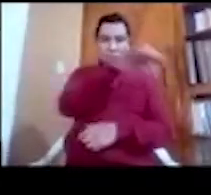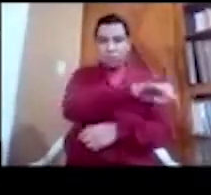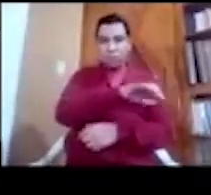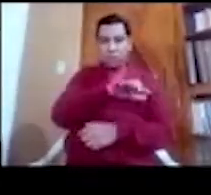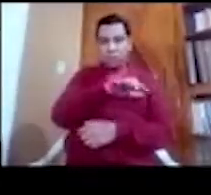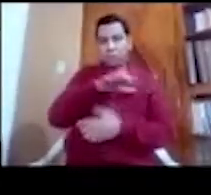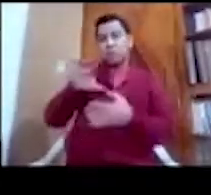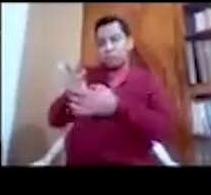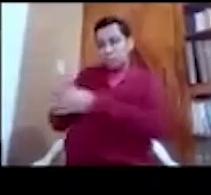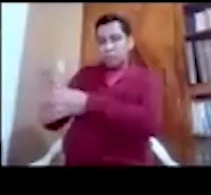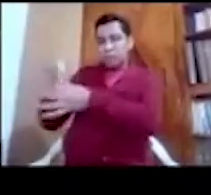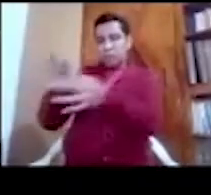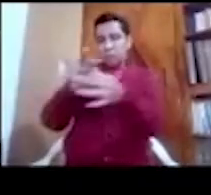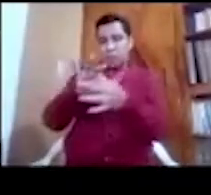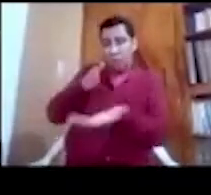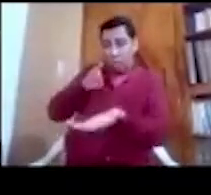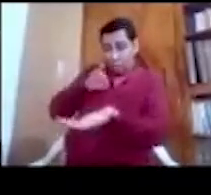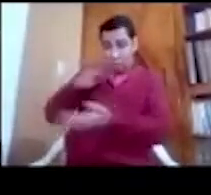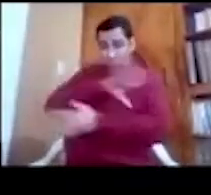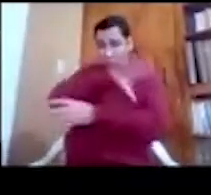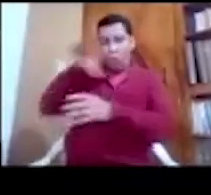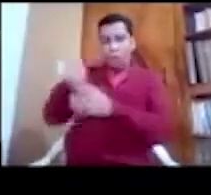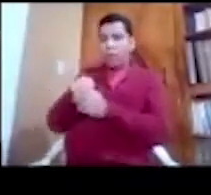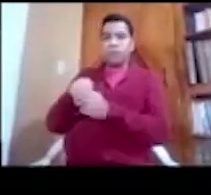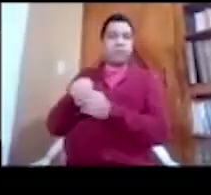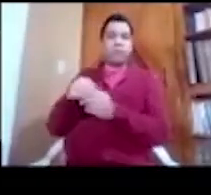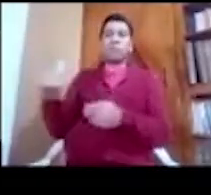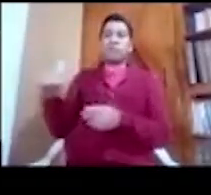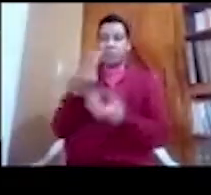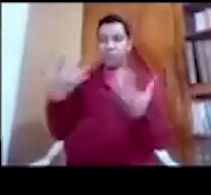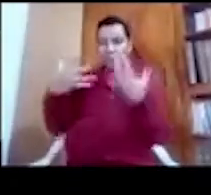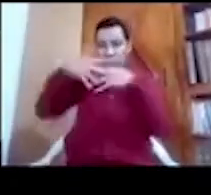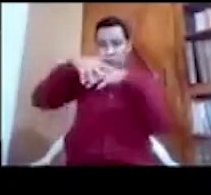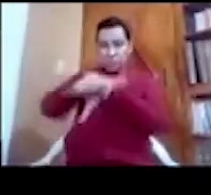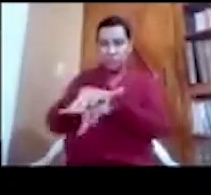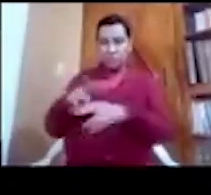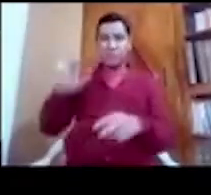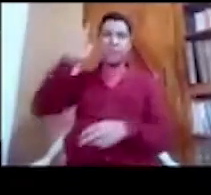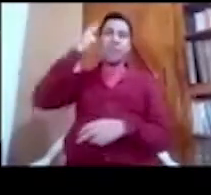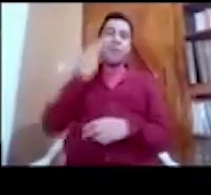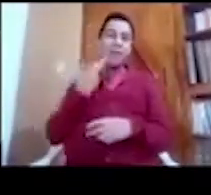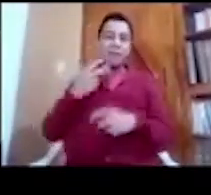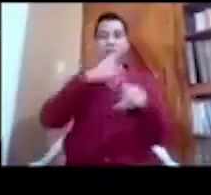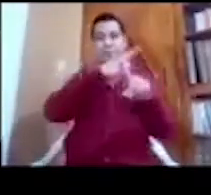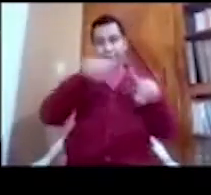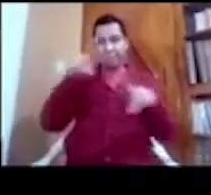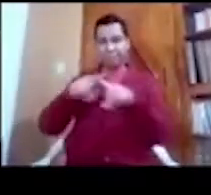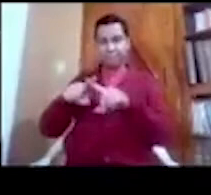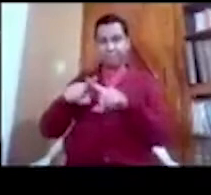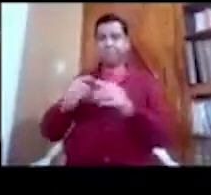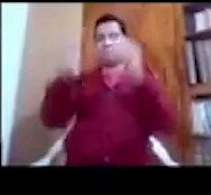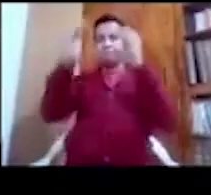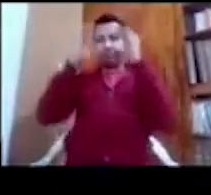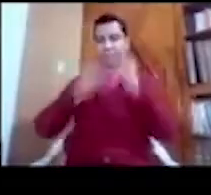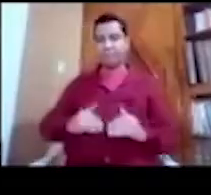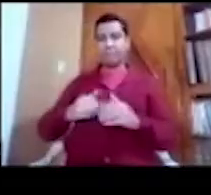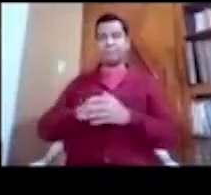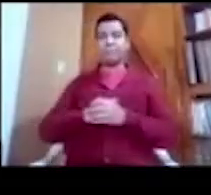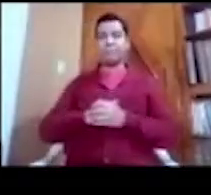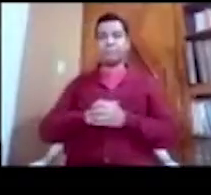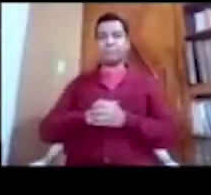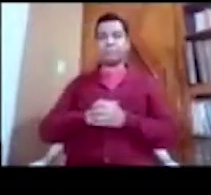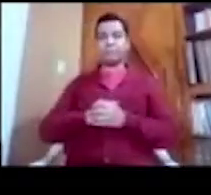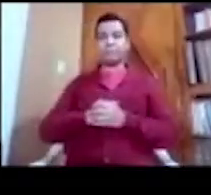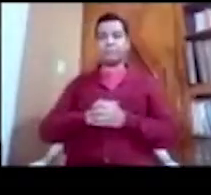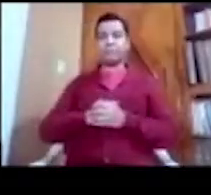que había que tener coluas, acoluas y tepanecas. Siguiente, por favor. Ana, entonces yo